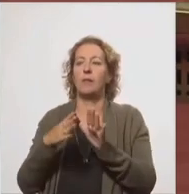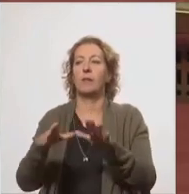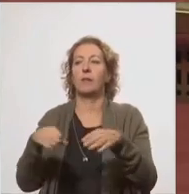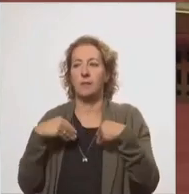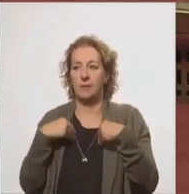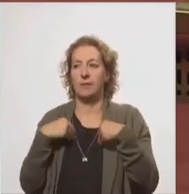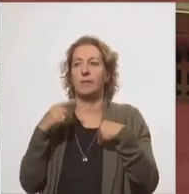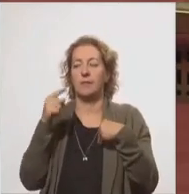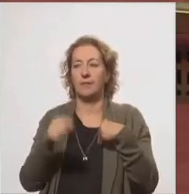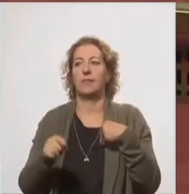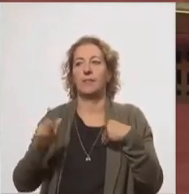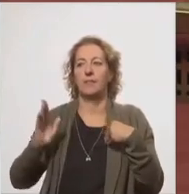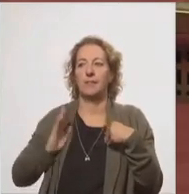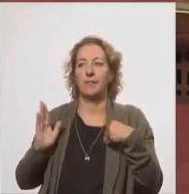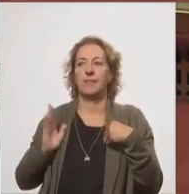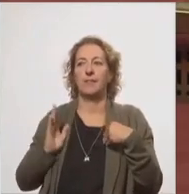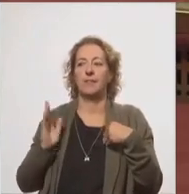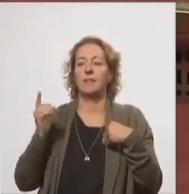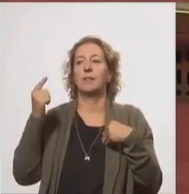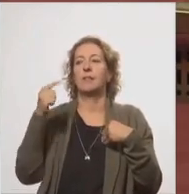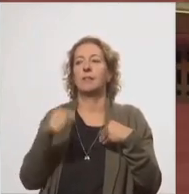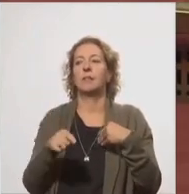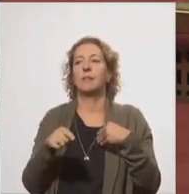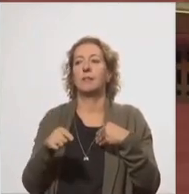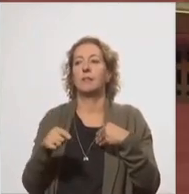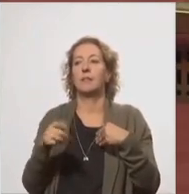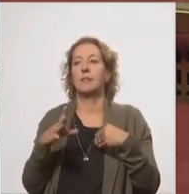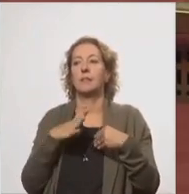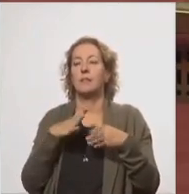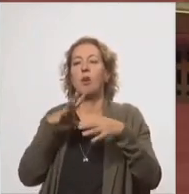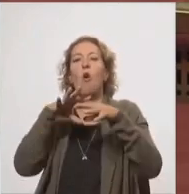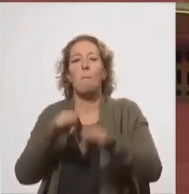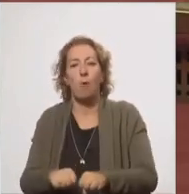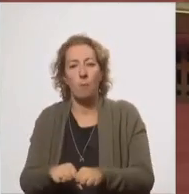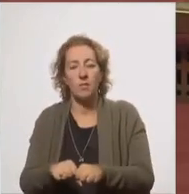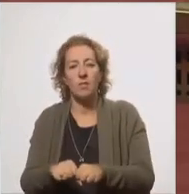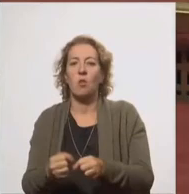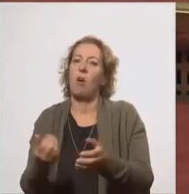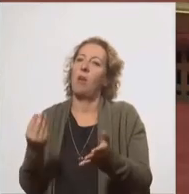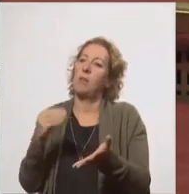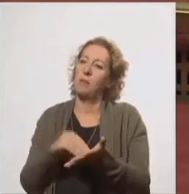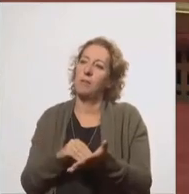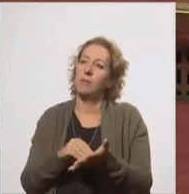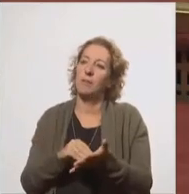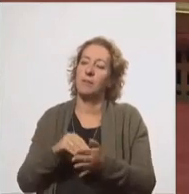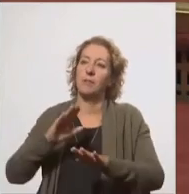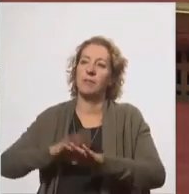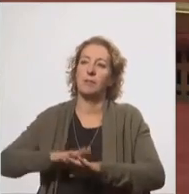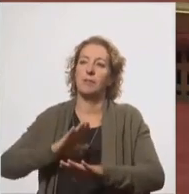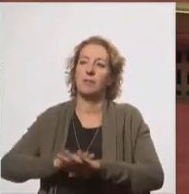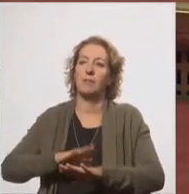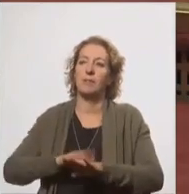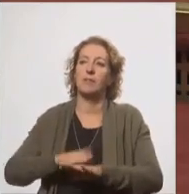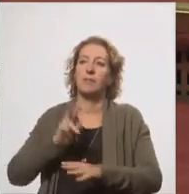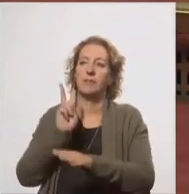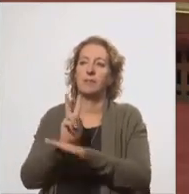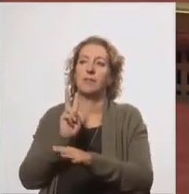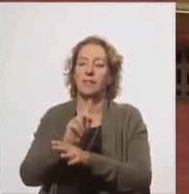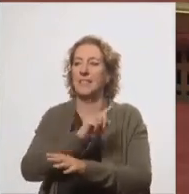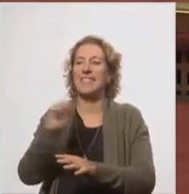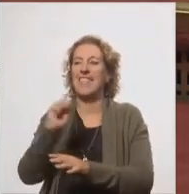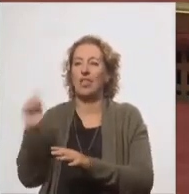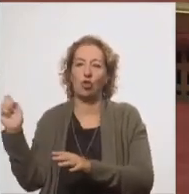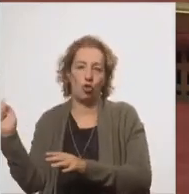asumía esta mujer que tomó con compromiso, además, la responsabilidad de defender a cientos